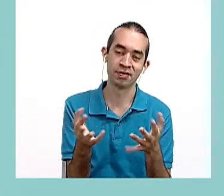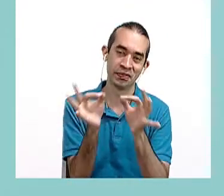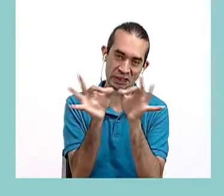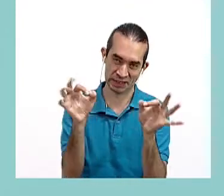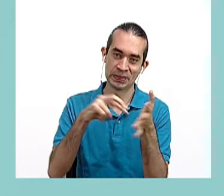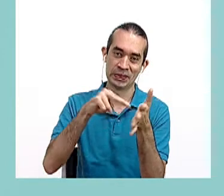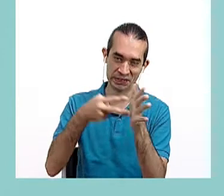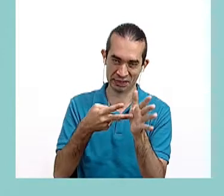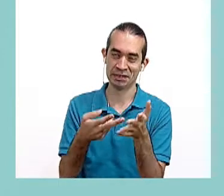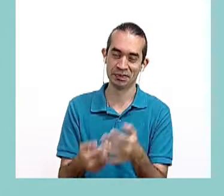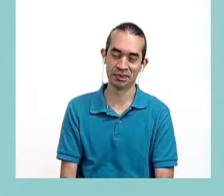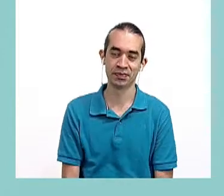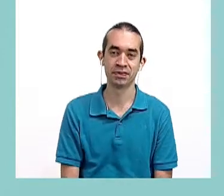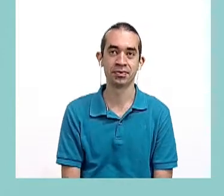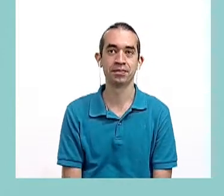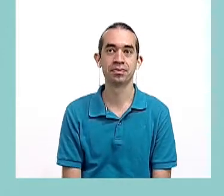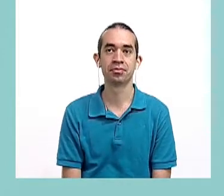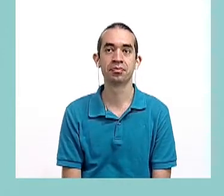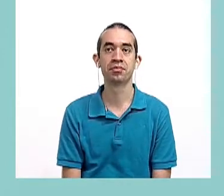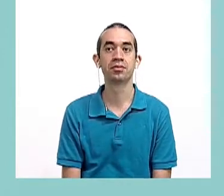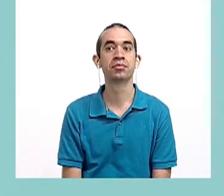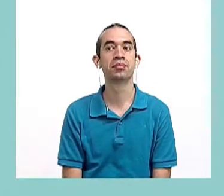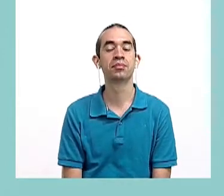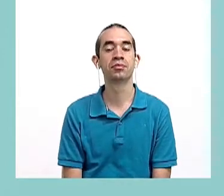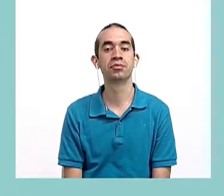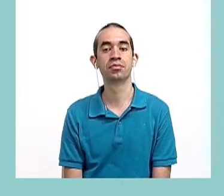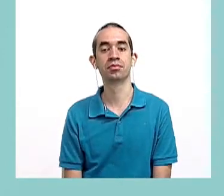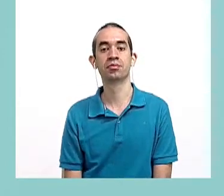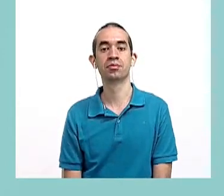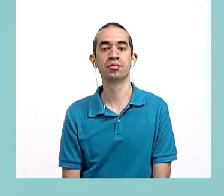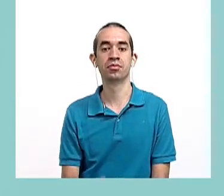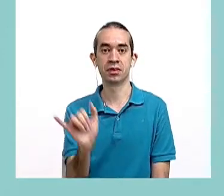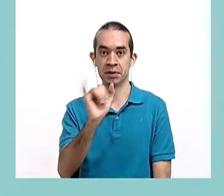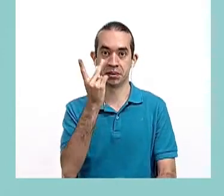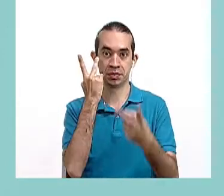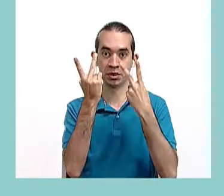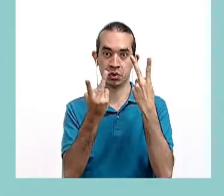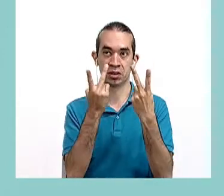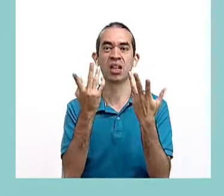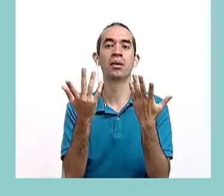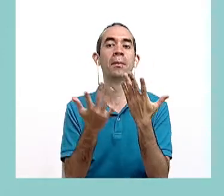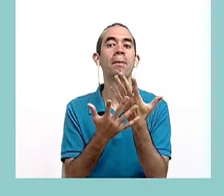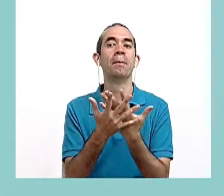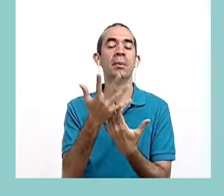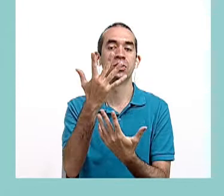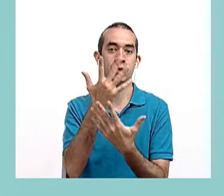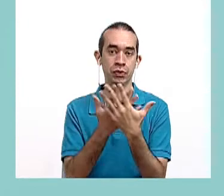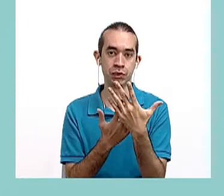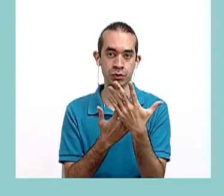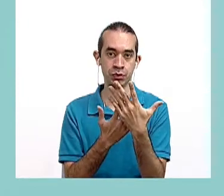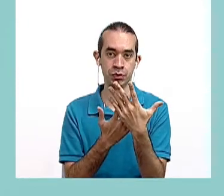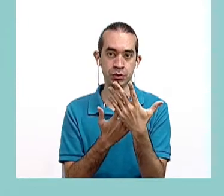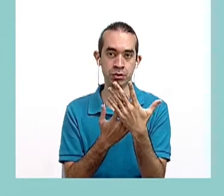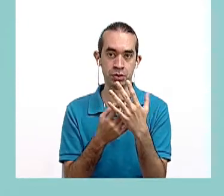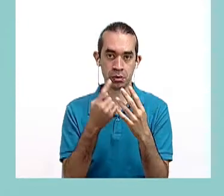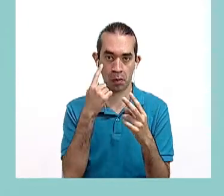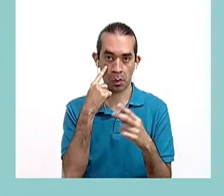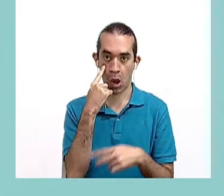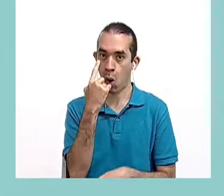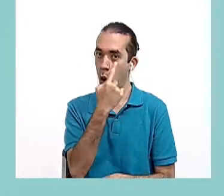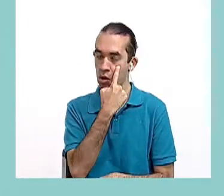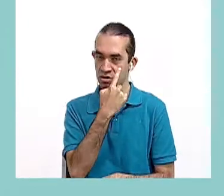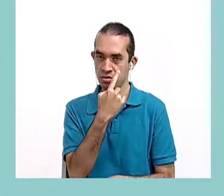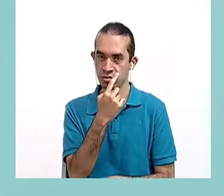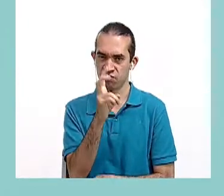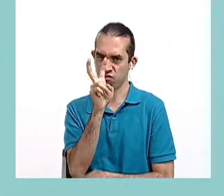ojos. E incluso usamos la expresión visual, ¿verdad? De las manos, mostrando nuestros ojos para